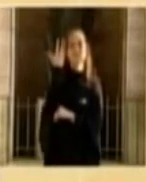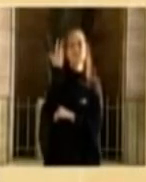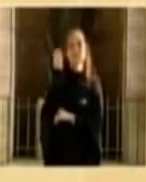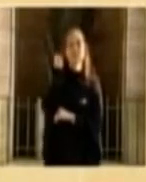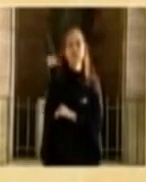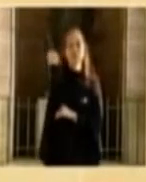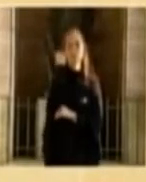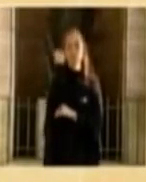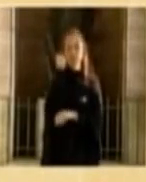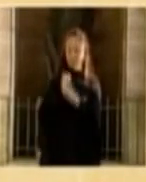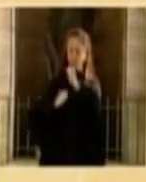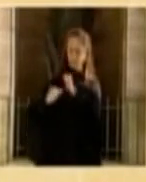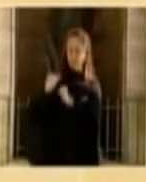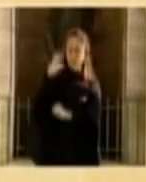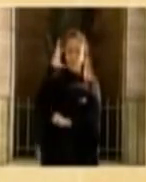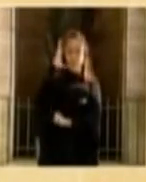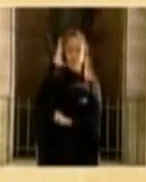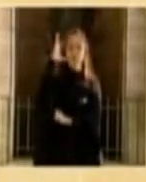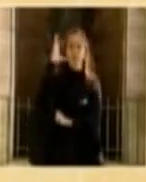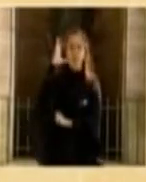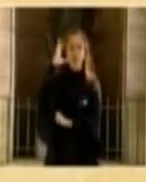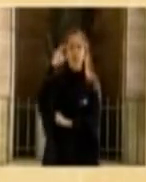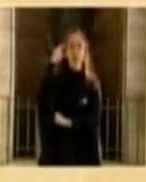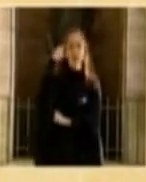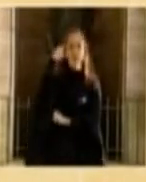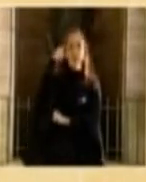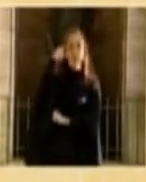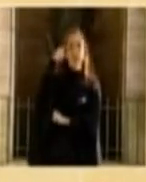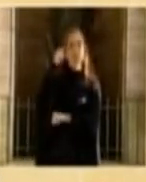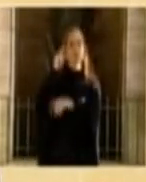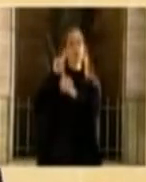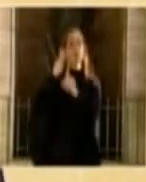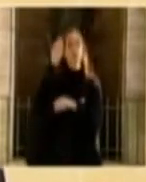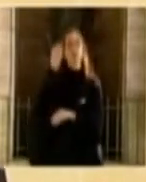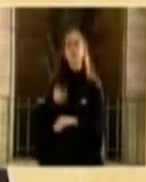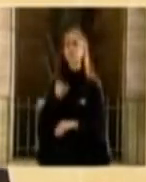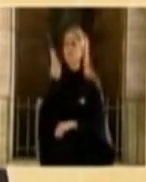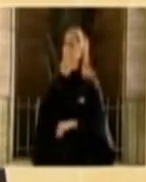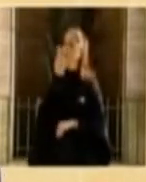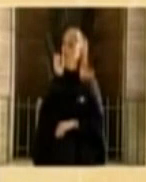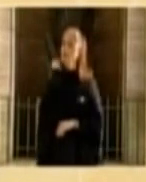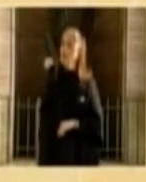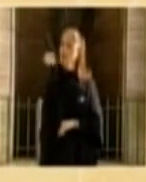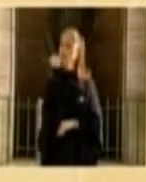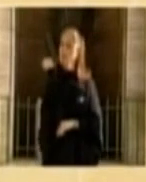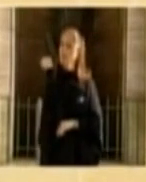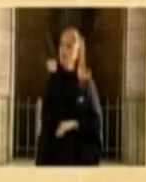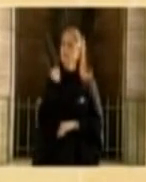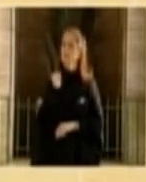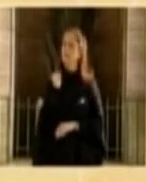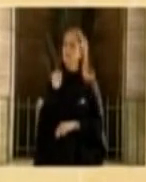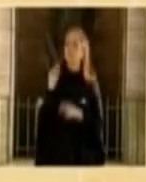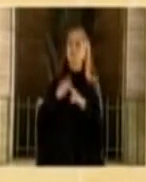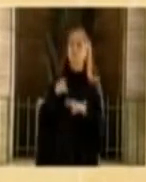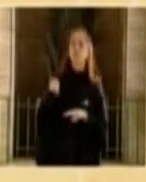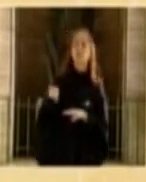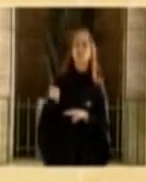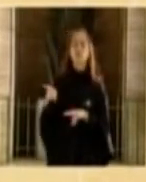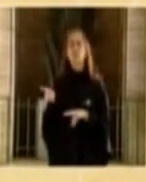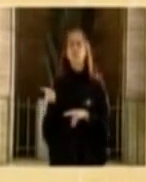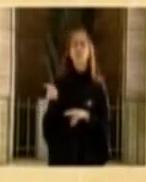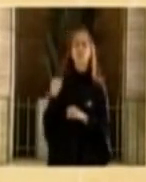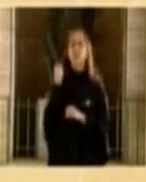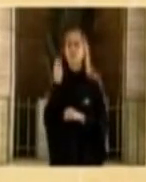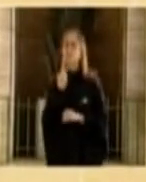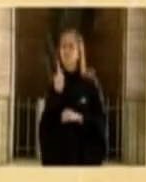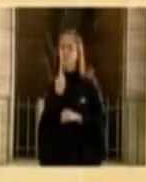el deber histórico de pensar también en una mujer. Su nombre no es muy conocido, pero ya es hora que